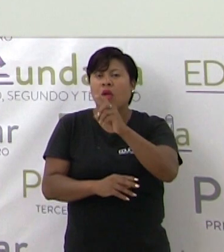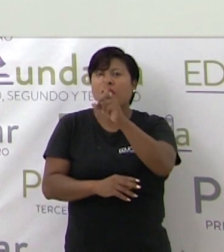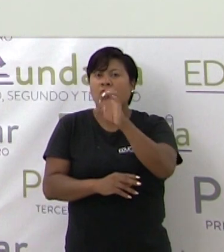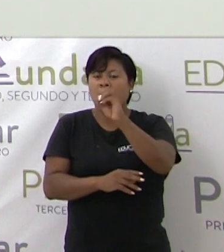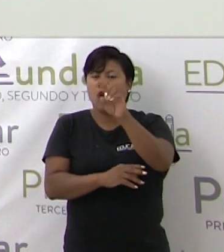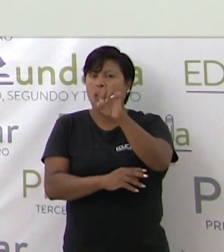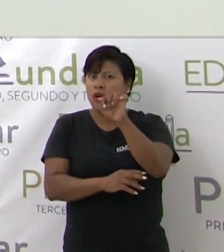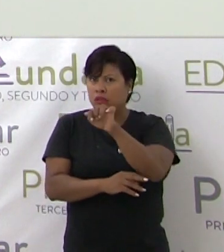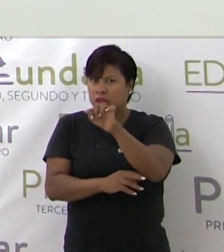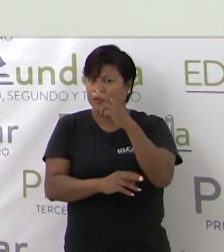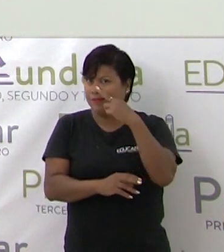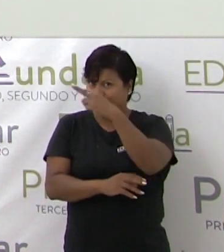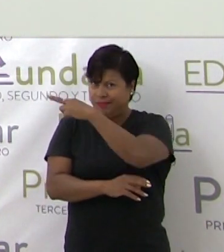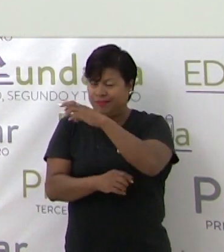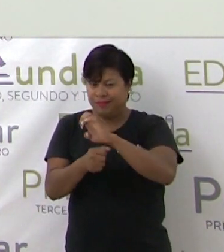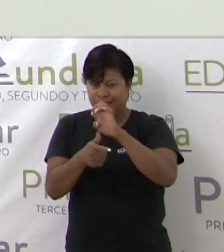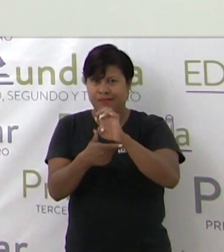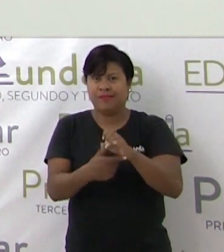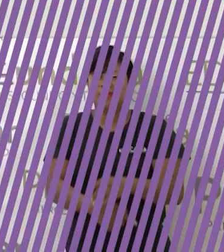general. Veámoslo entonces.